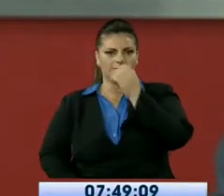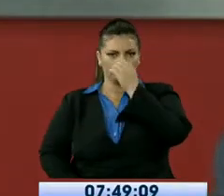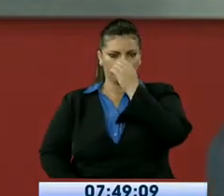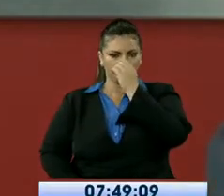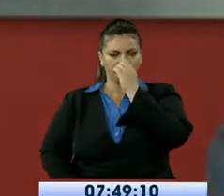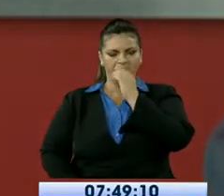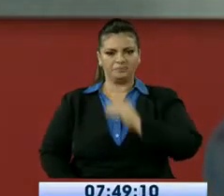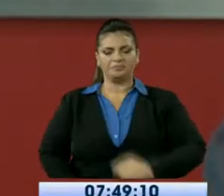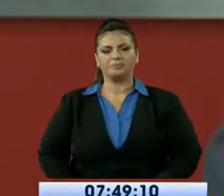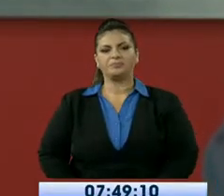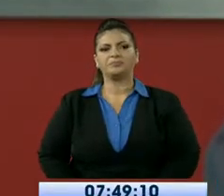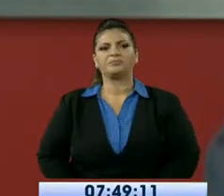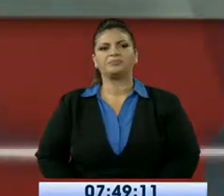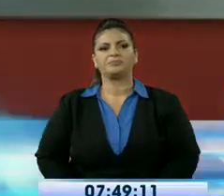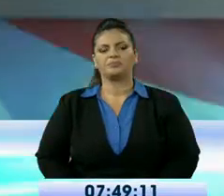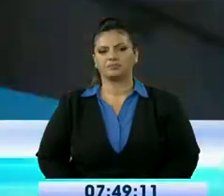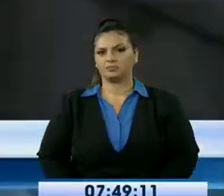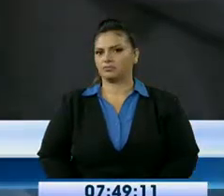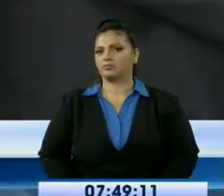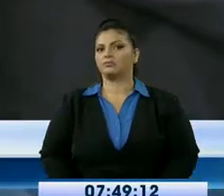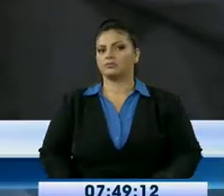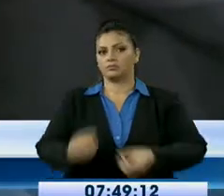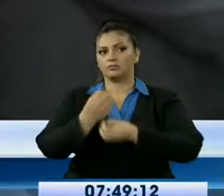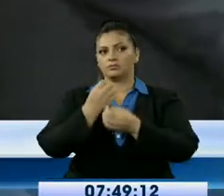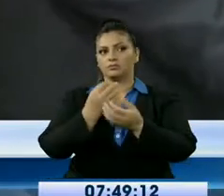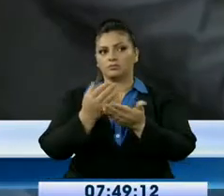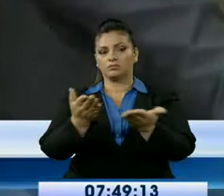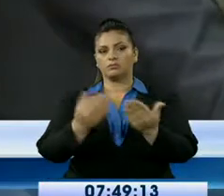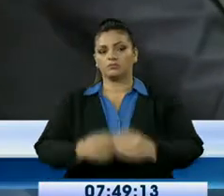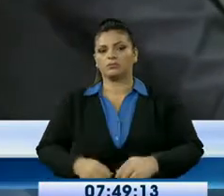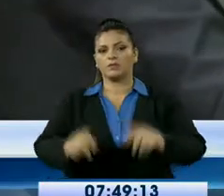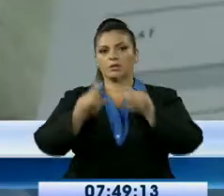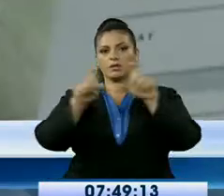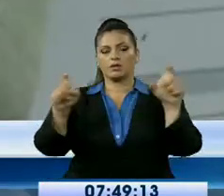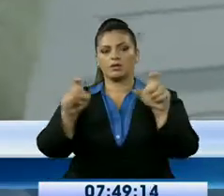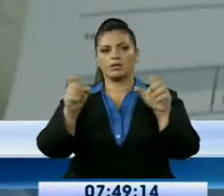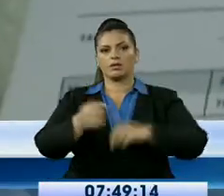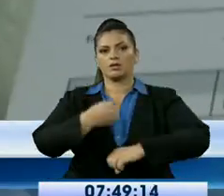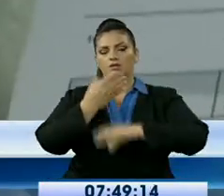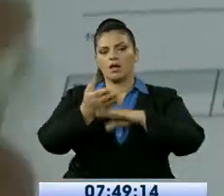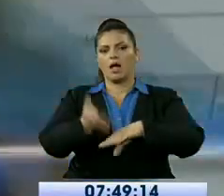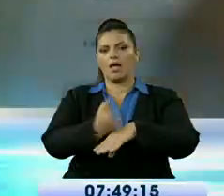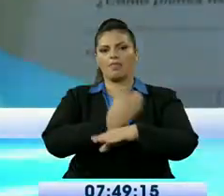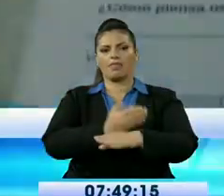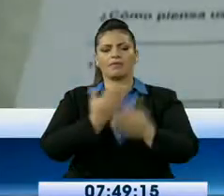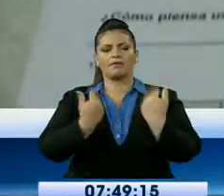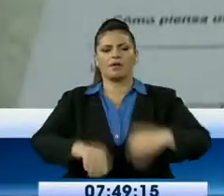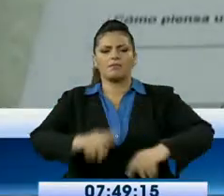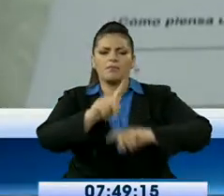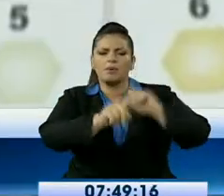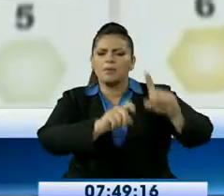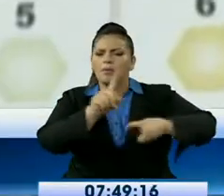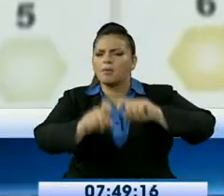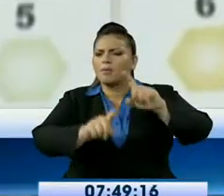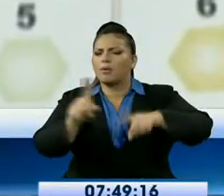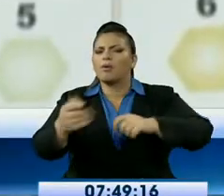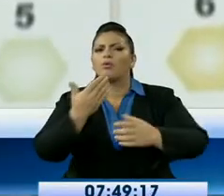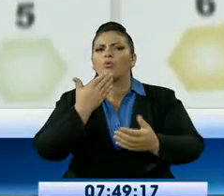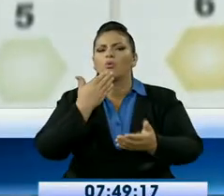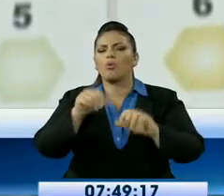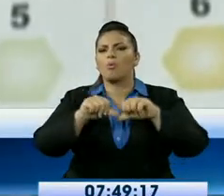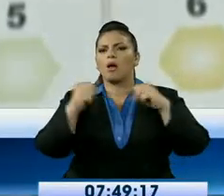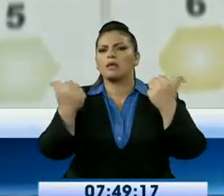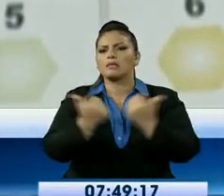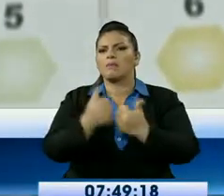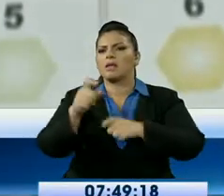datos, definitivamente viene la segunda vuelta. La encuestadora también ha realizado el primer sondeo de intención de voto para la Asamblea de los candidatos